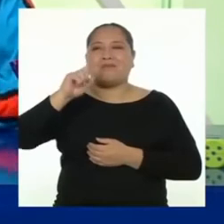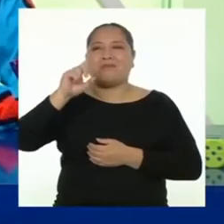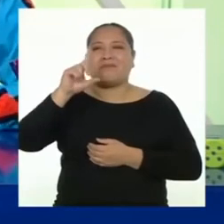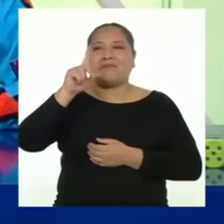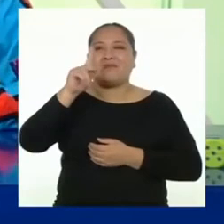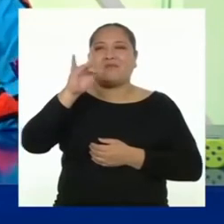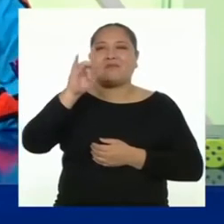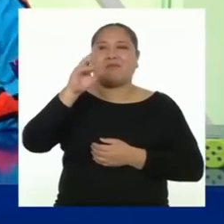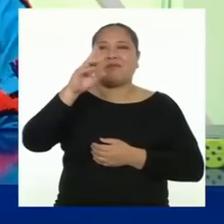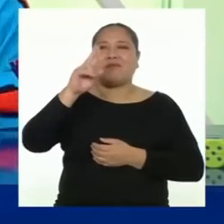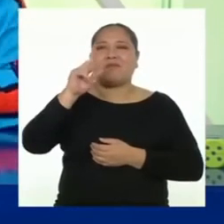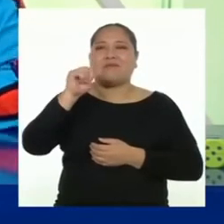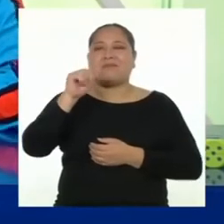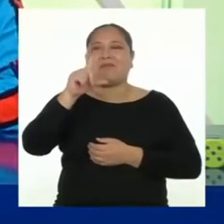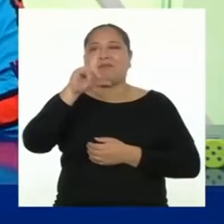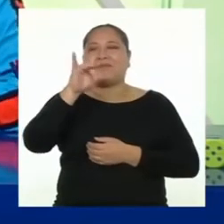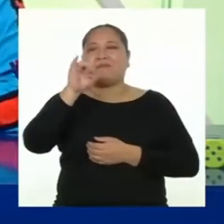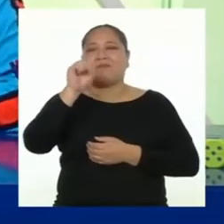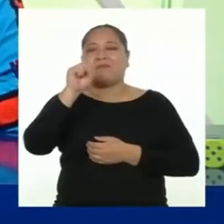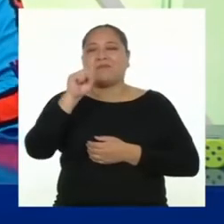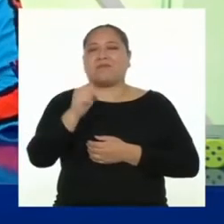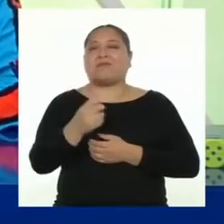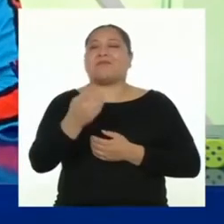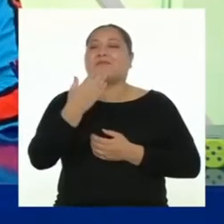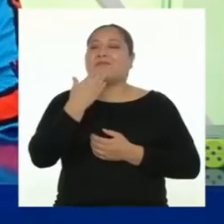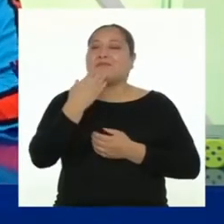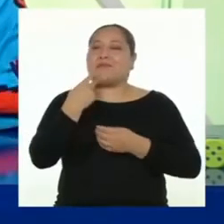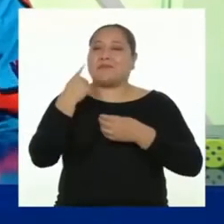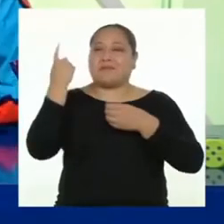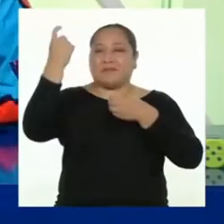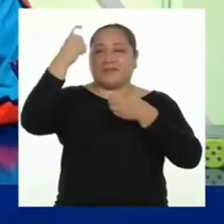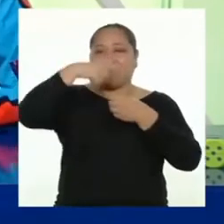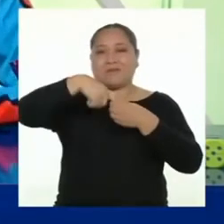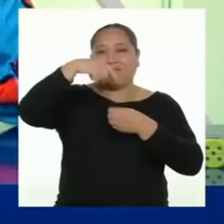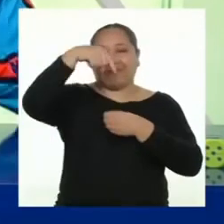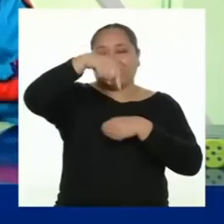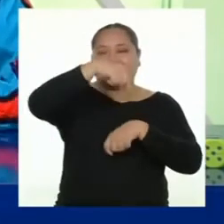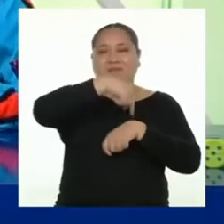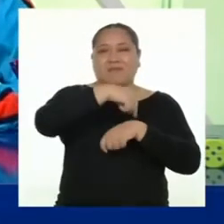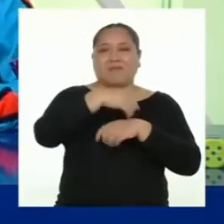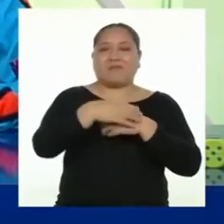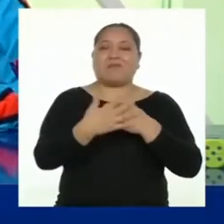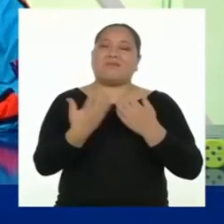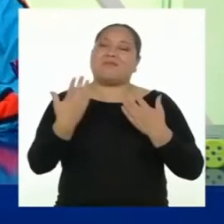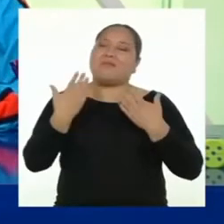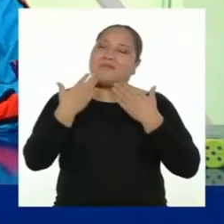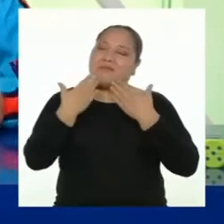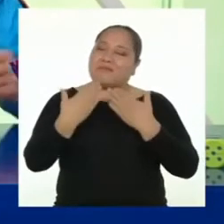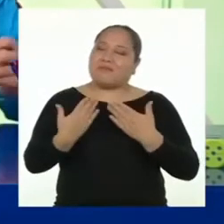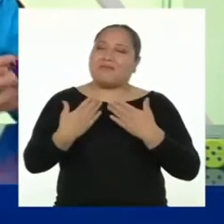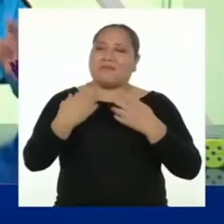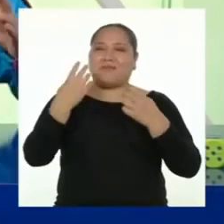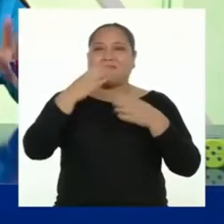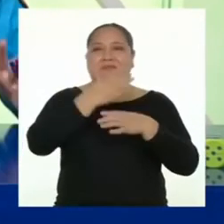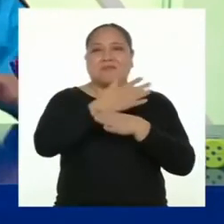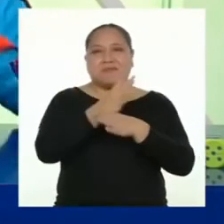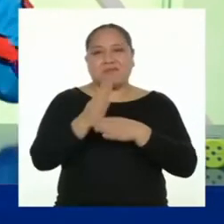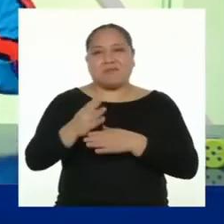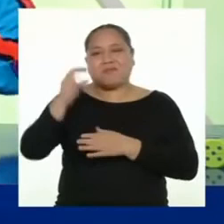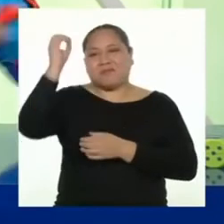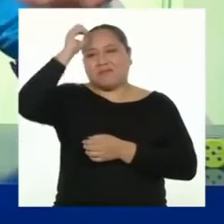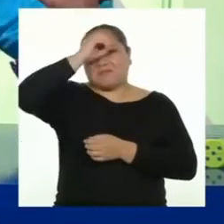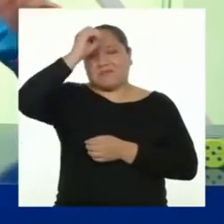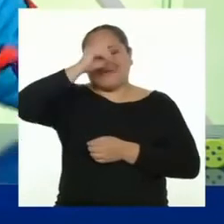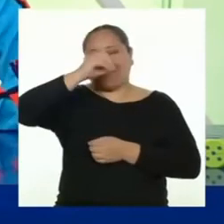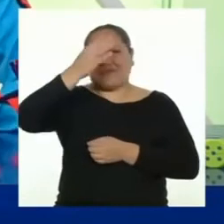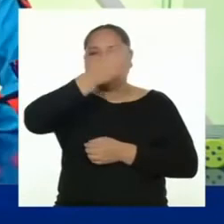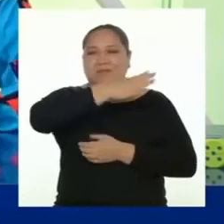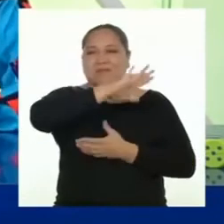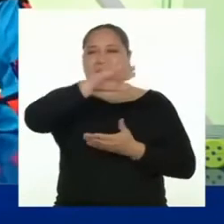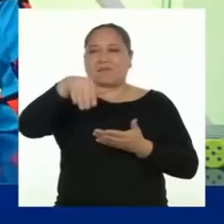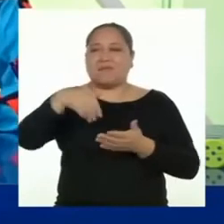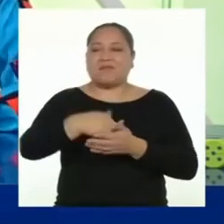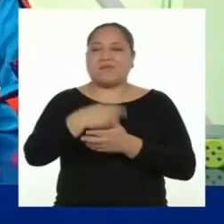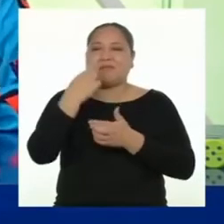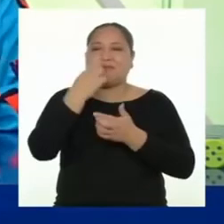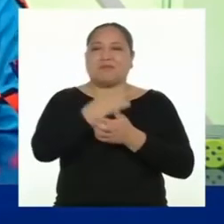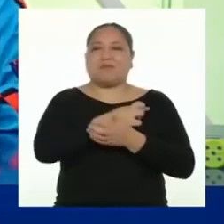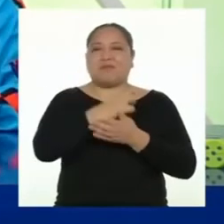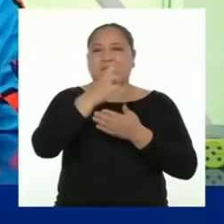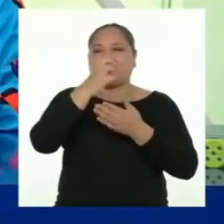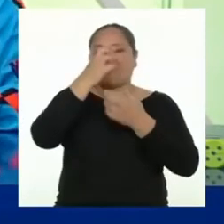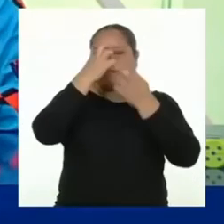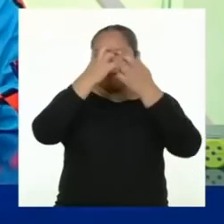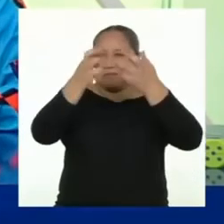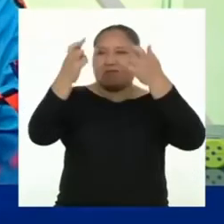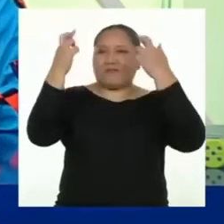por haber participado en este espacio. Han sido muy generosas y generosos al compartir sus opiniones y puntos de vista con toda la promo de